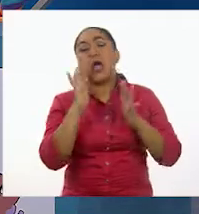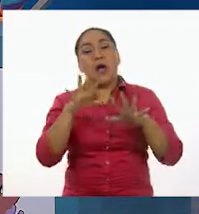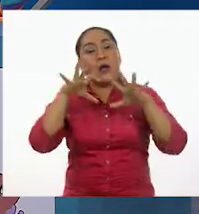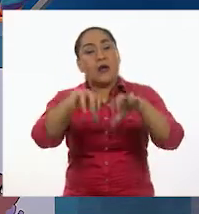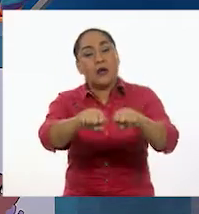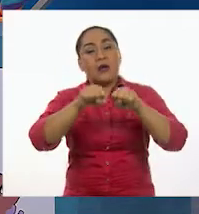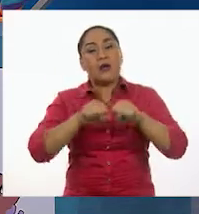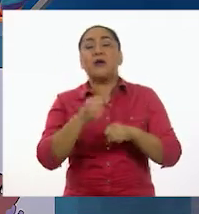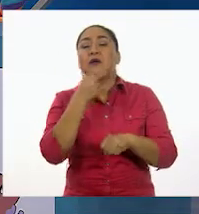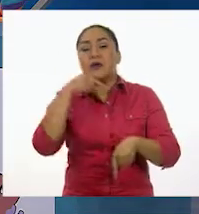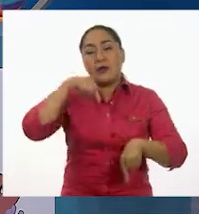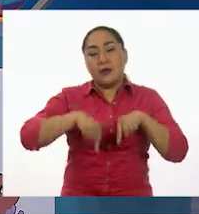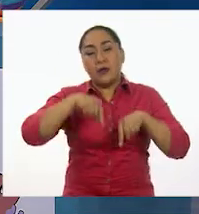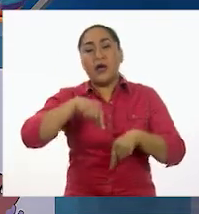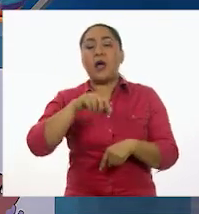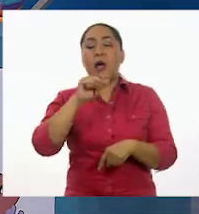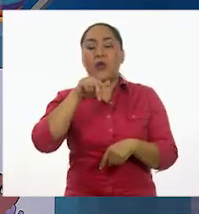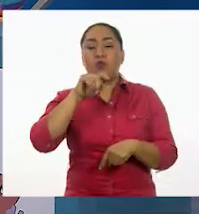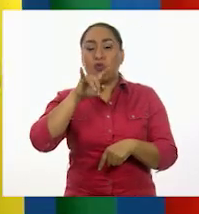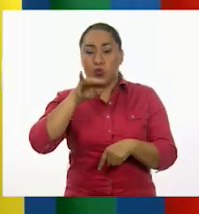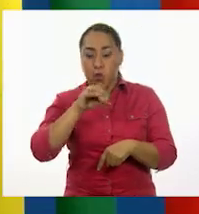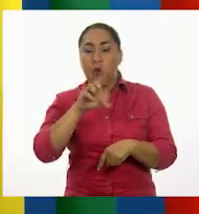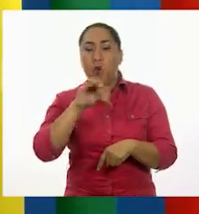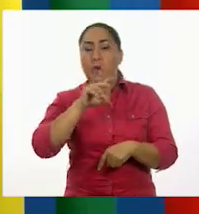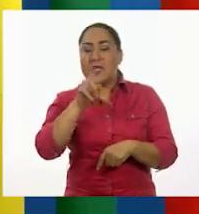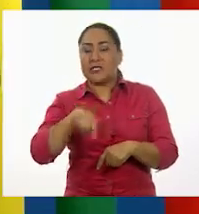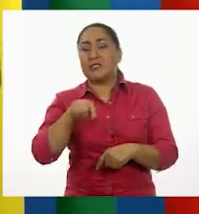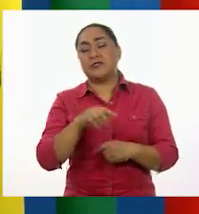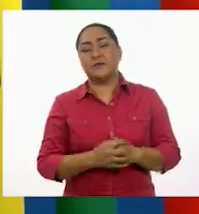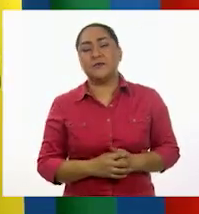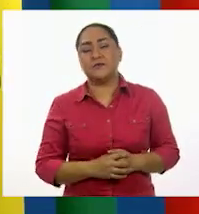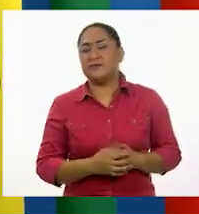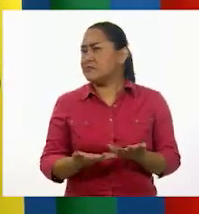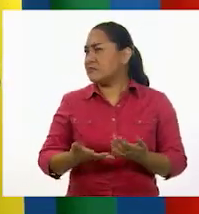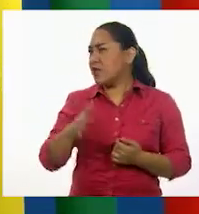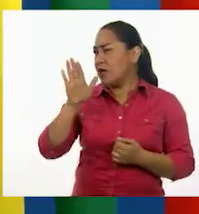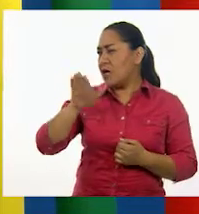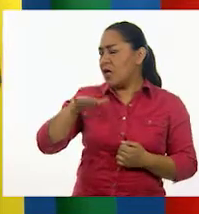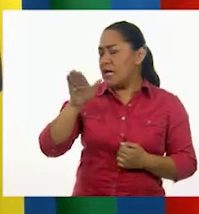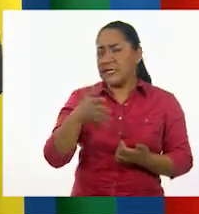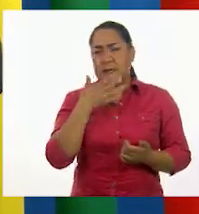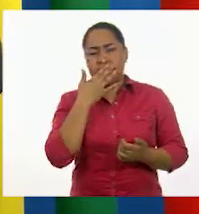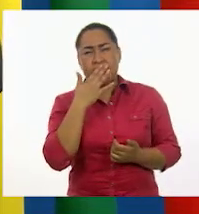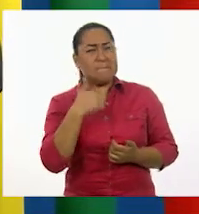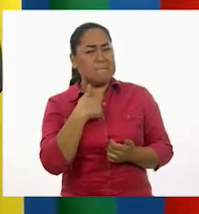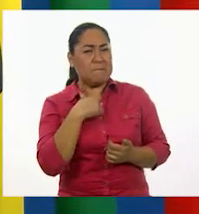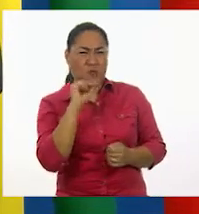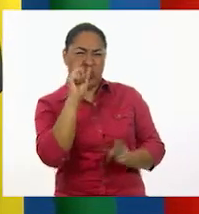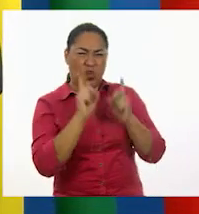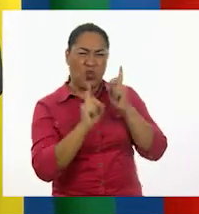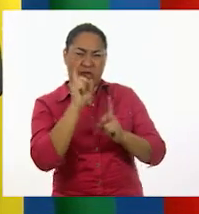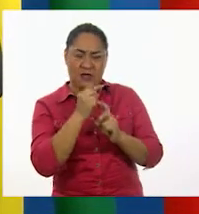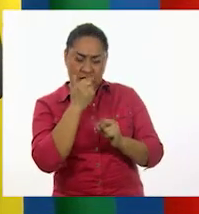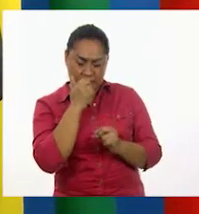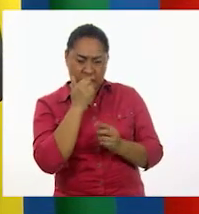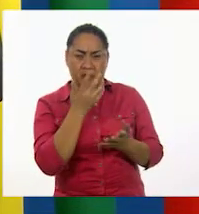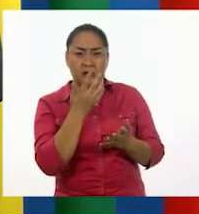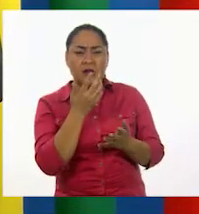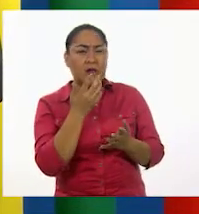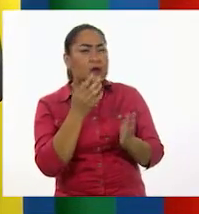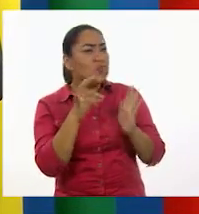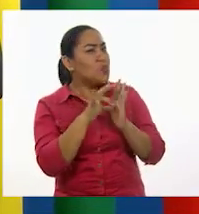a Antonio López de Santana. Oiga, maestra, pero entonces, a ver, tengo ya una duda. ¿Cómo vamos bien